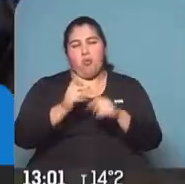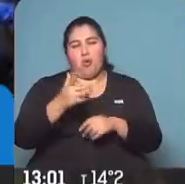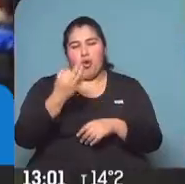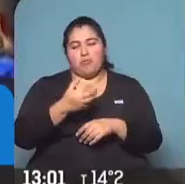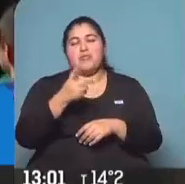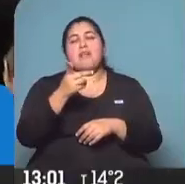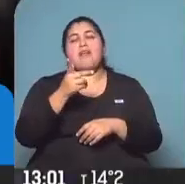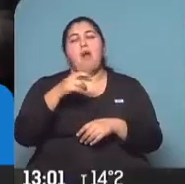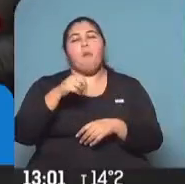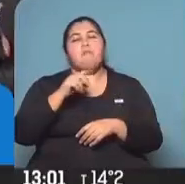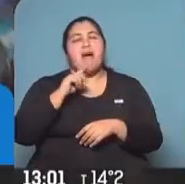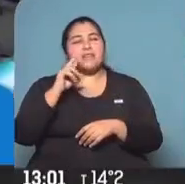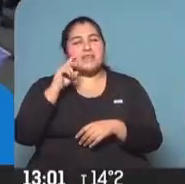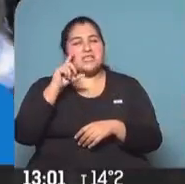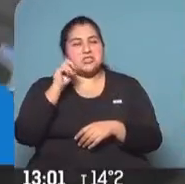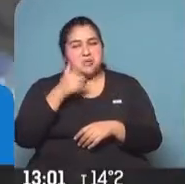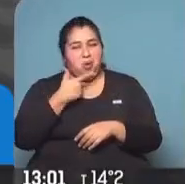unidad de canales